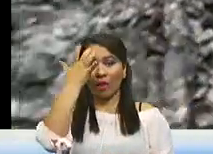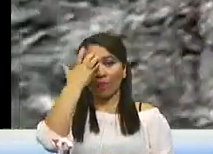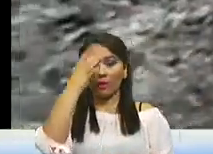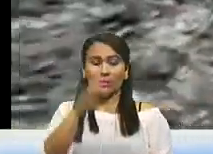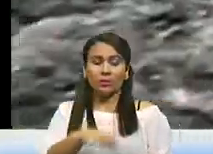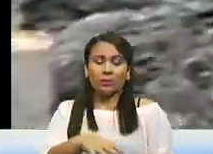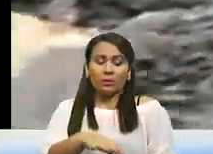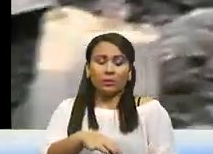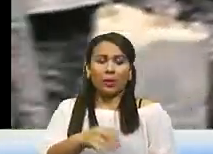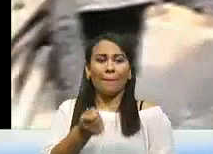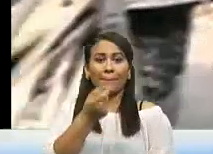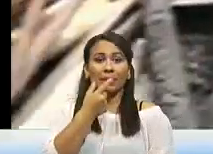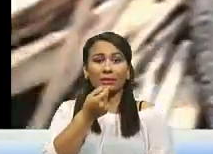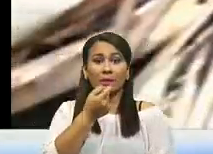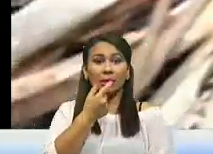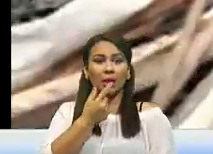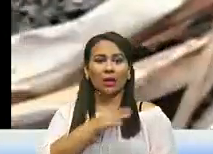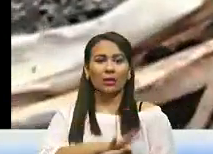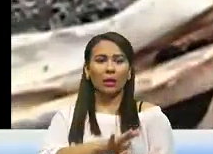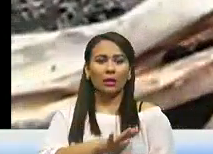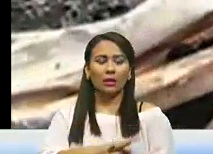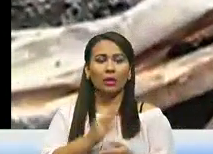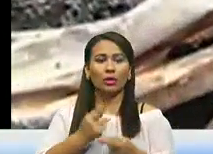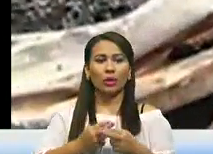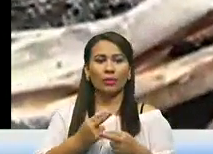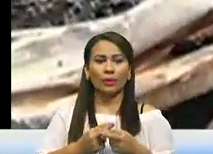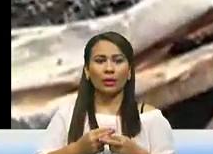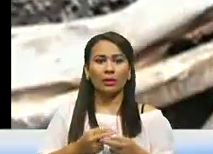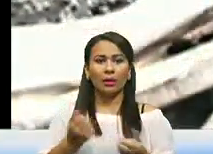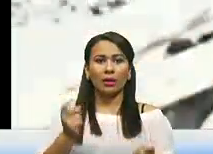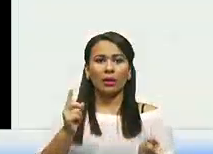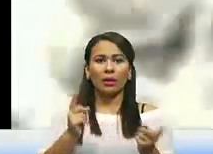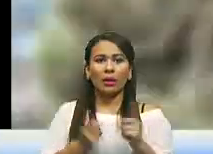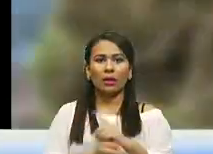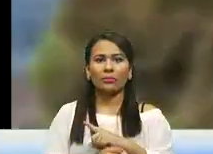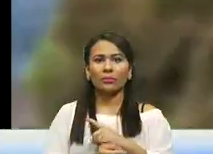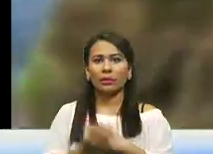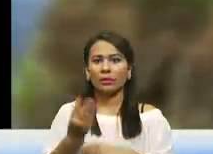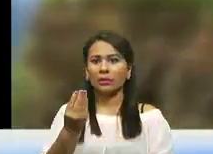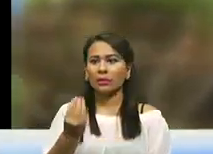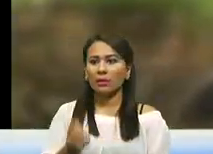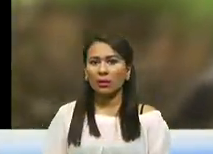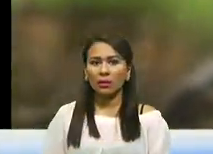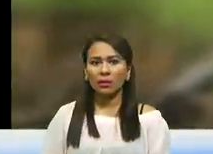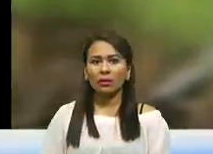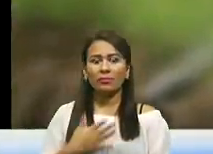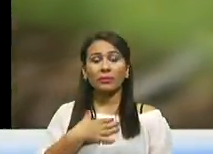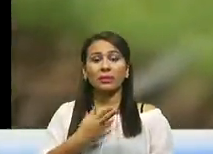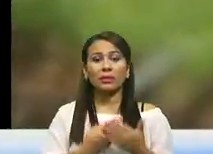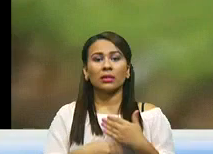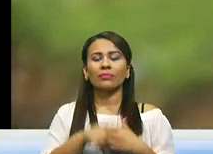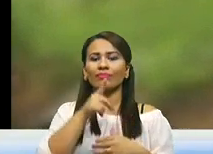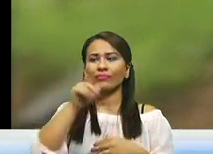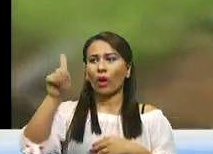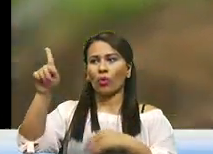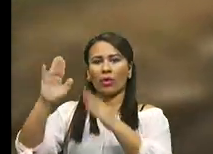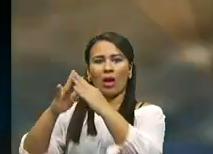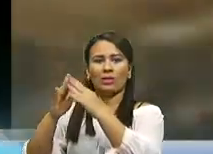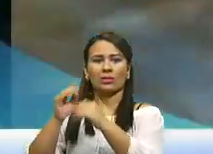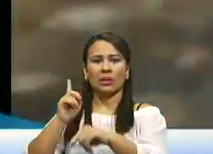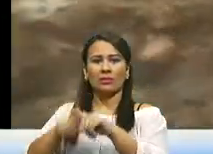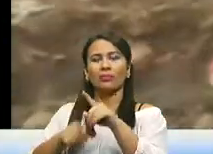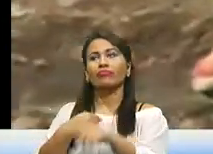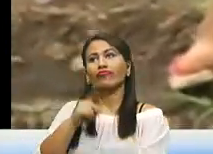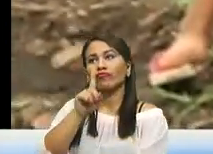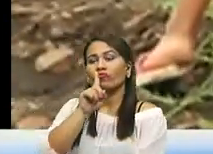el único medicamento que calma la crisis se convirtió en carbón. Mis hijos están allá de una vecina. Yo estoy